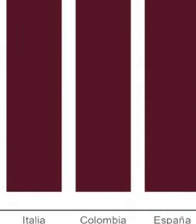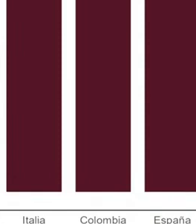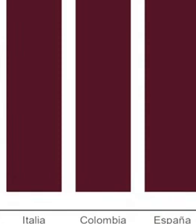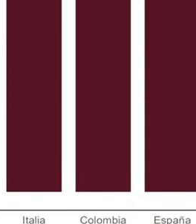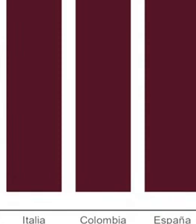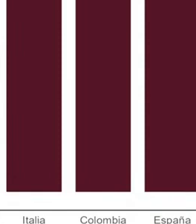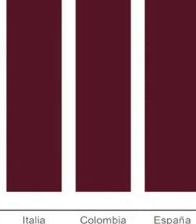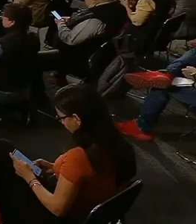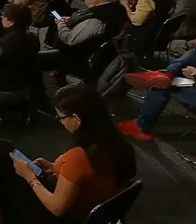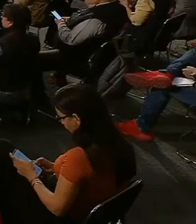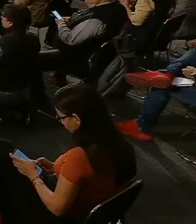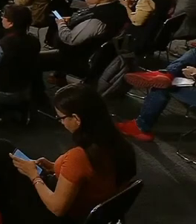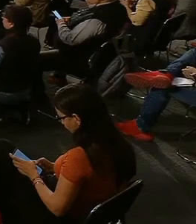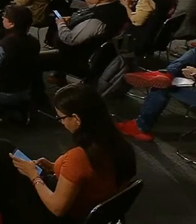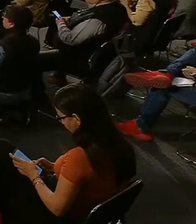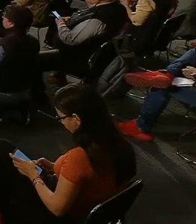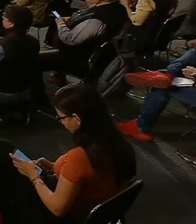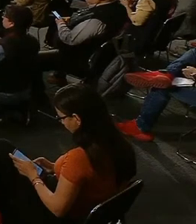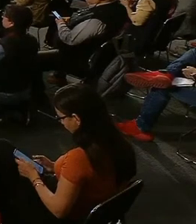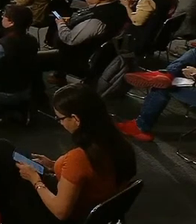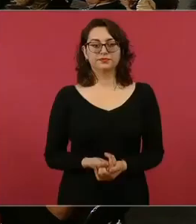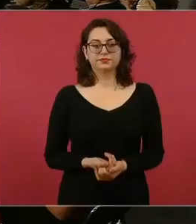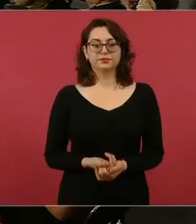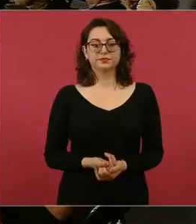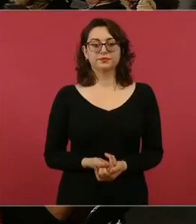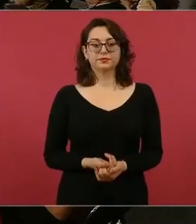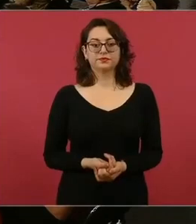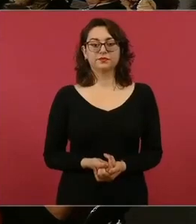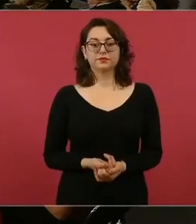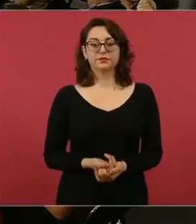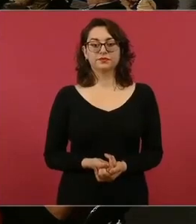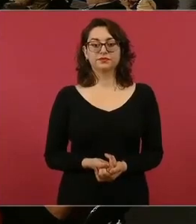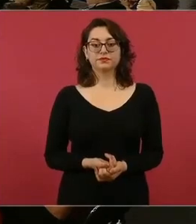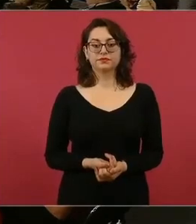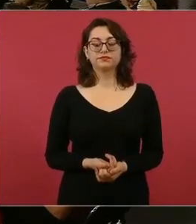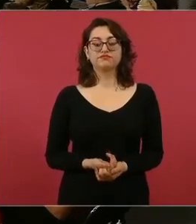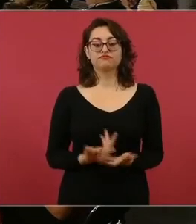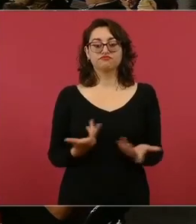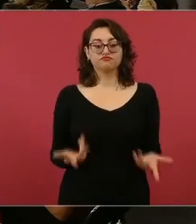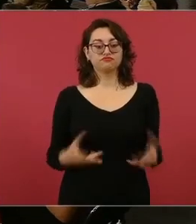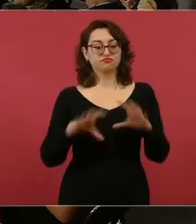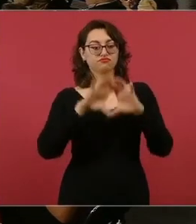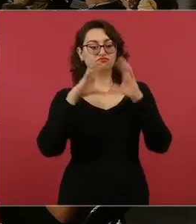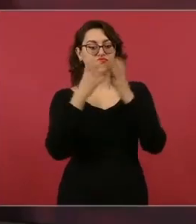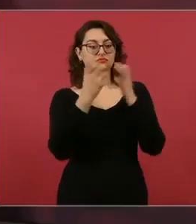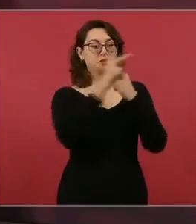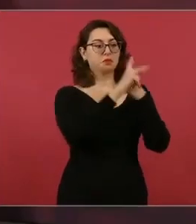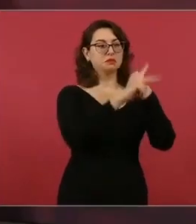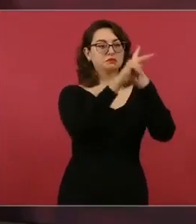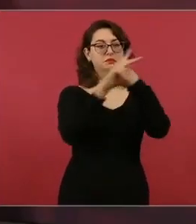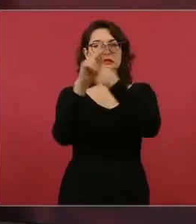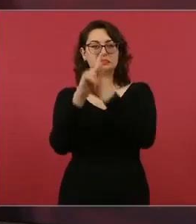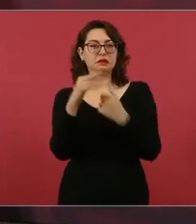2.6. Estamos en los más bajos en desempleo en el mundo.